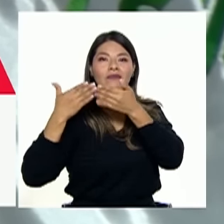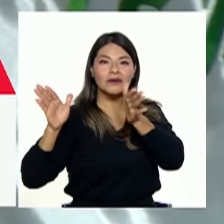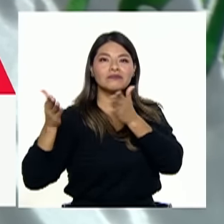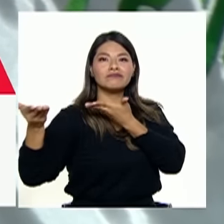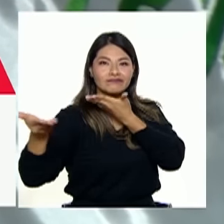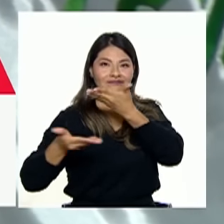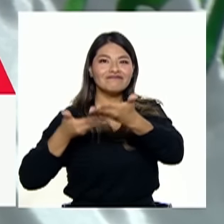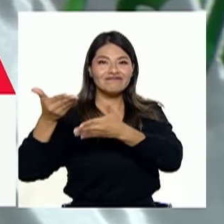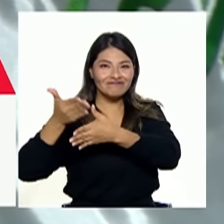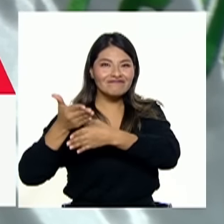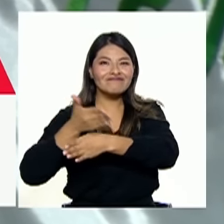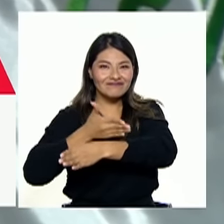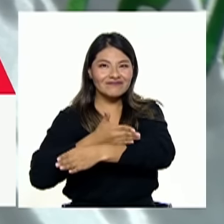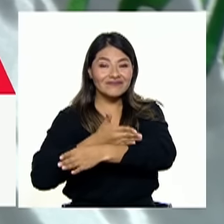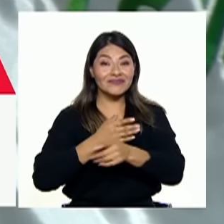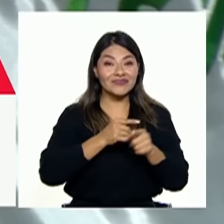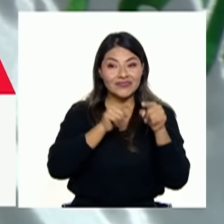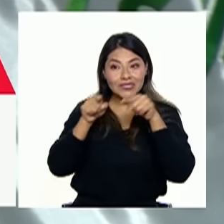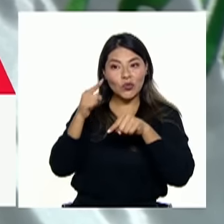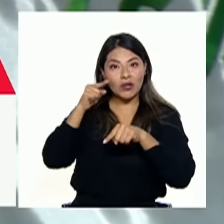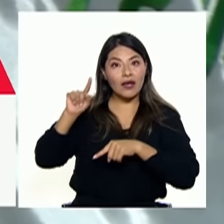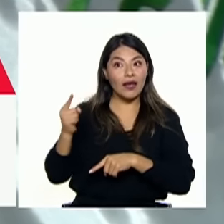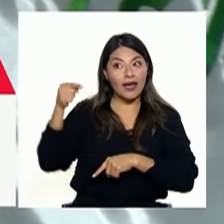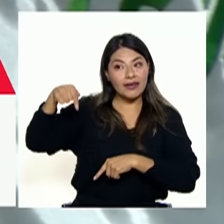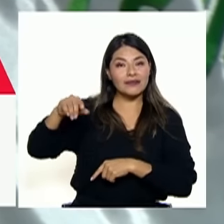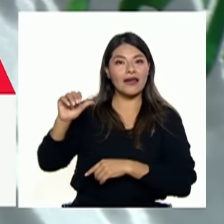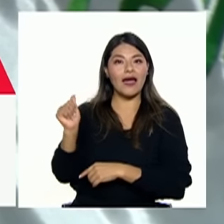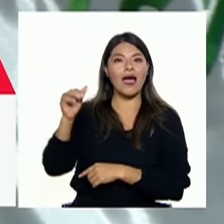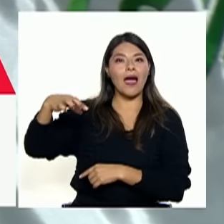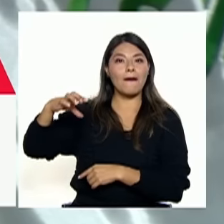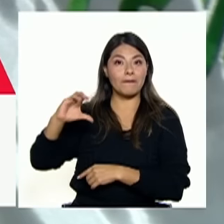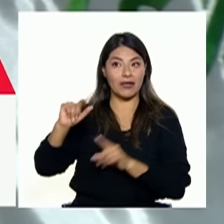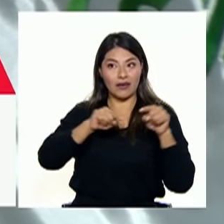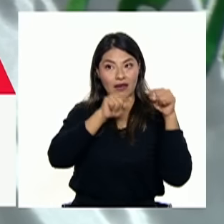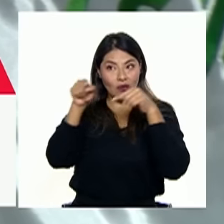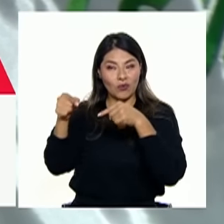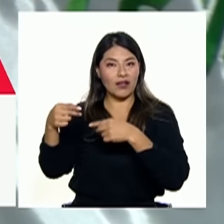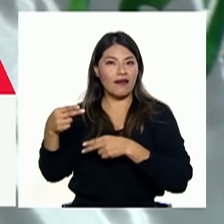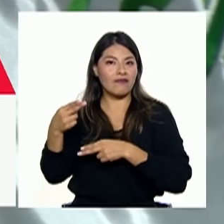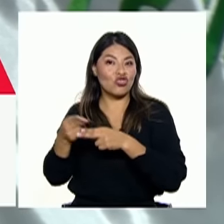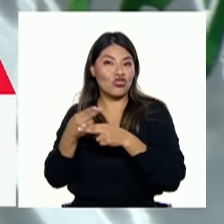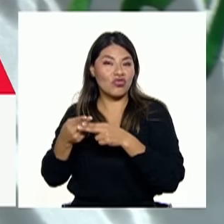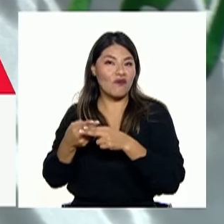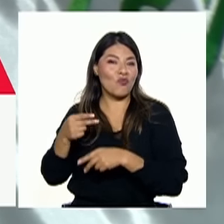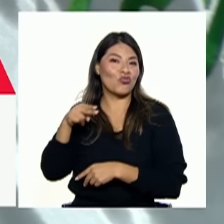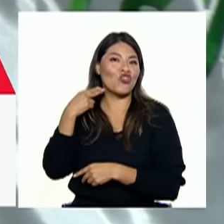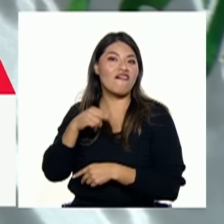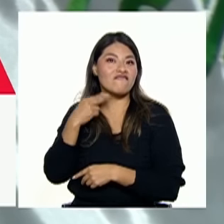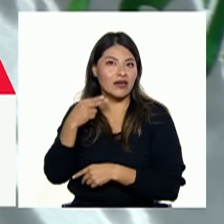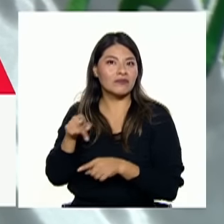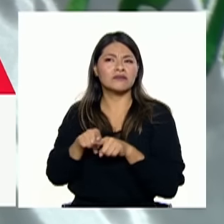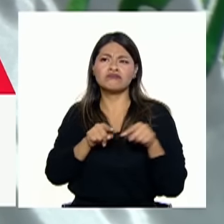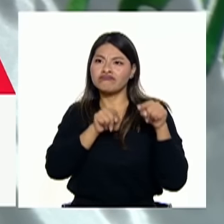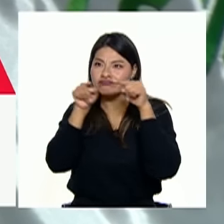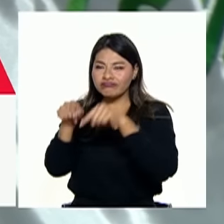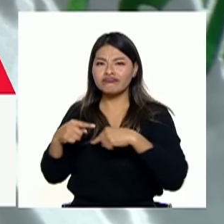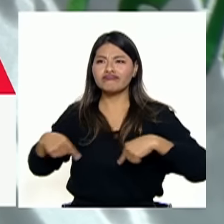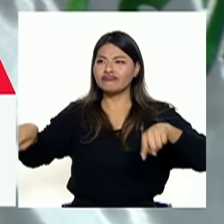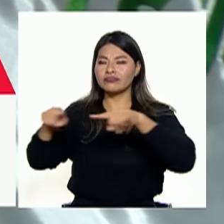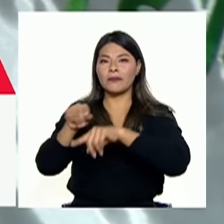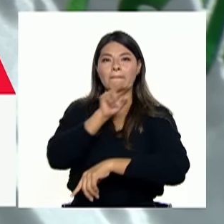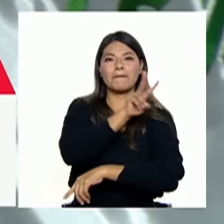coincidentemente, este año seremos la sede de la APEC en noviembre, lo que nos brinda la oportunidad de recibir a líderes de